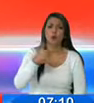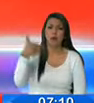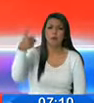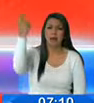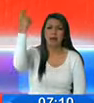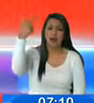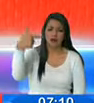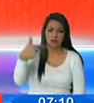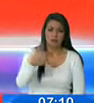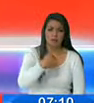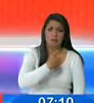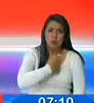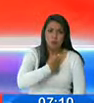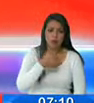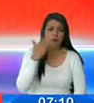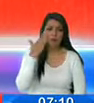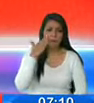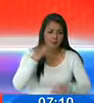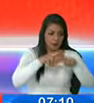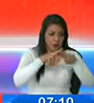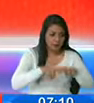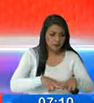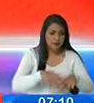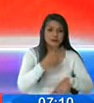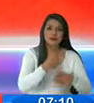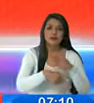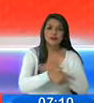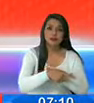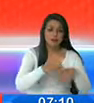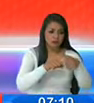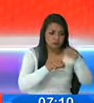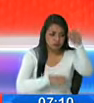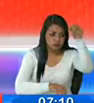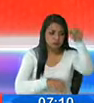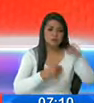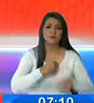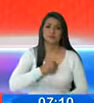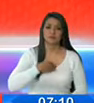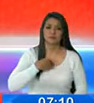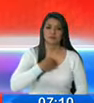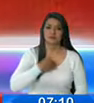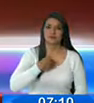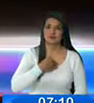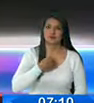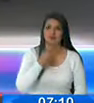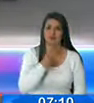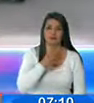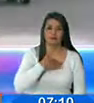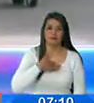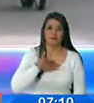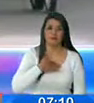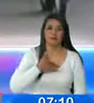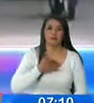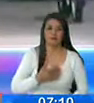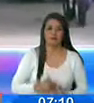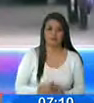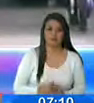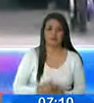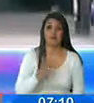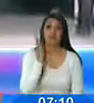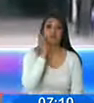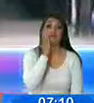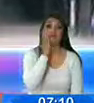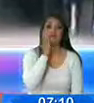la cual le revisa inmediatamente a su hijo el pecho y observa que tenía una quemadura en el mismo. La madre del pequeño acudió hasta